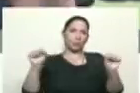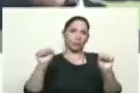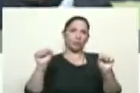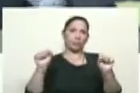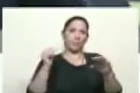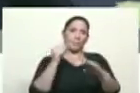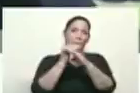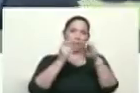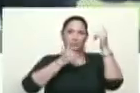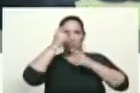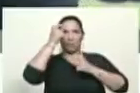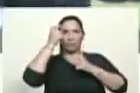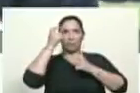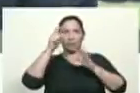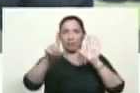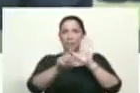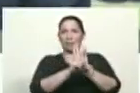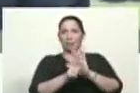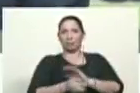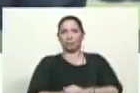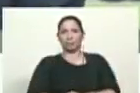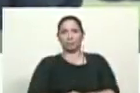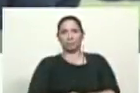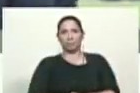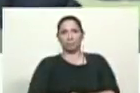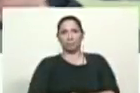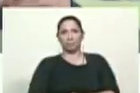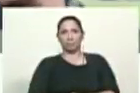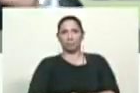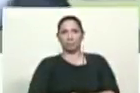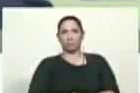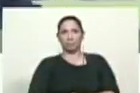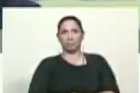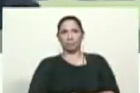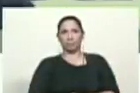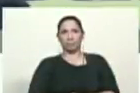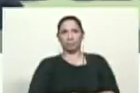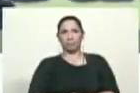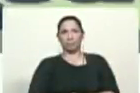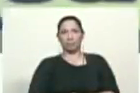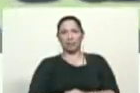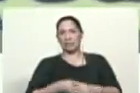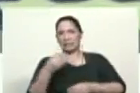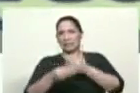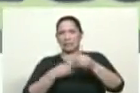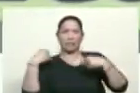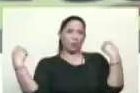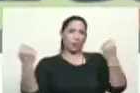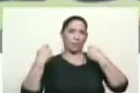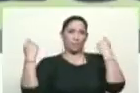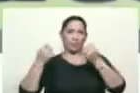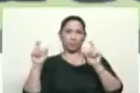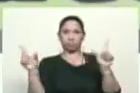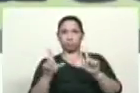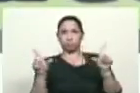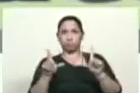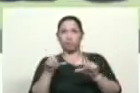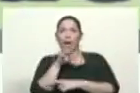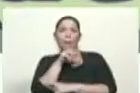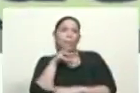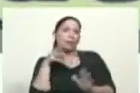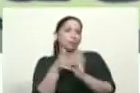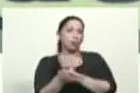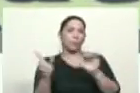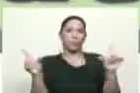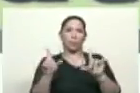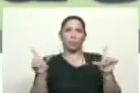a Chávez legalmente. Y desataron aquella campaña mediática, hablando de lo mediático